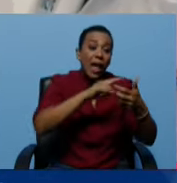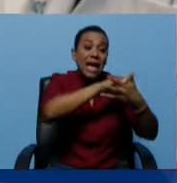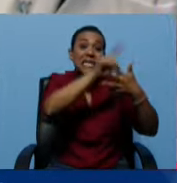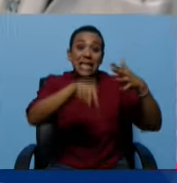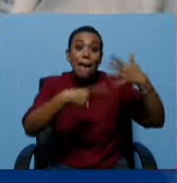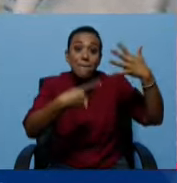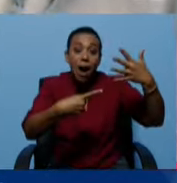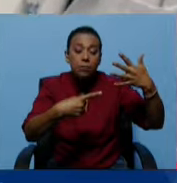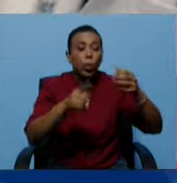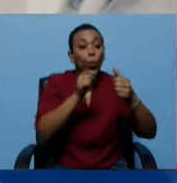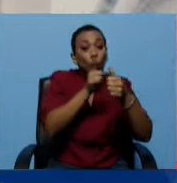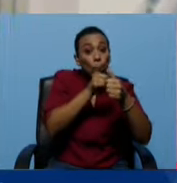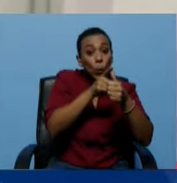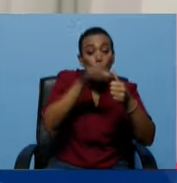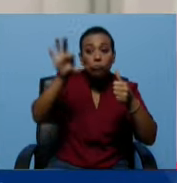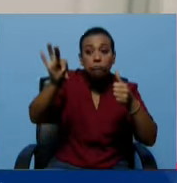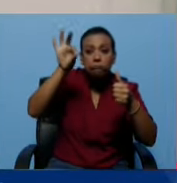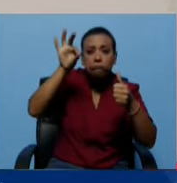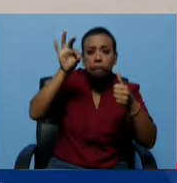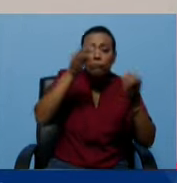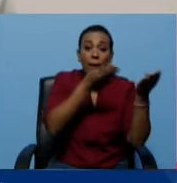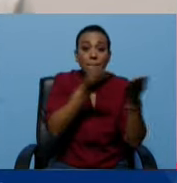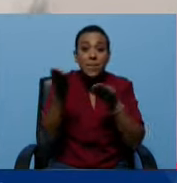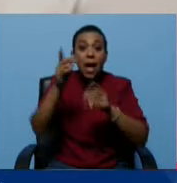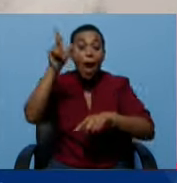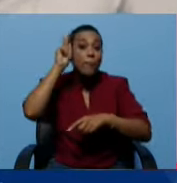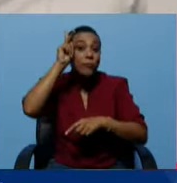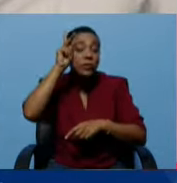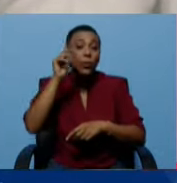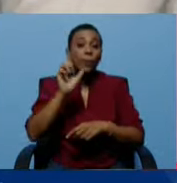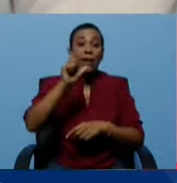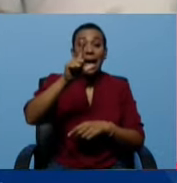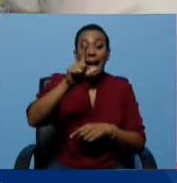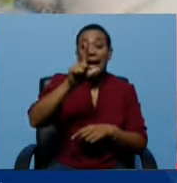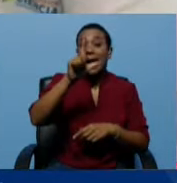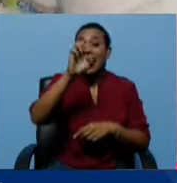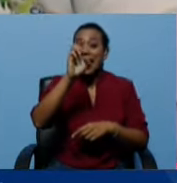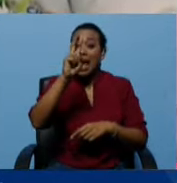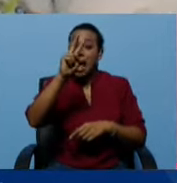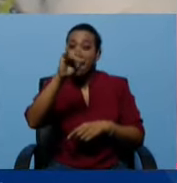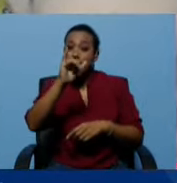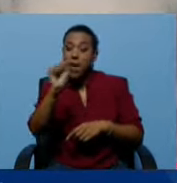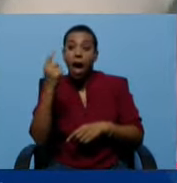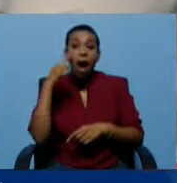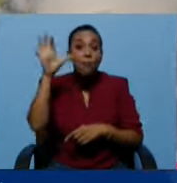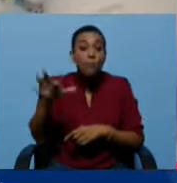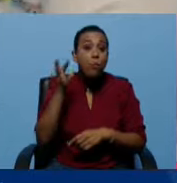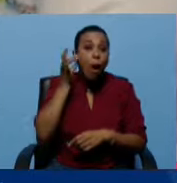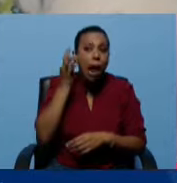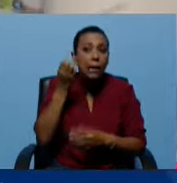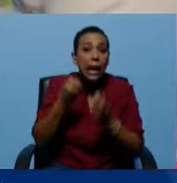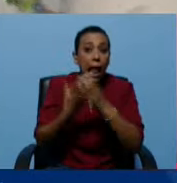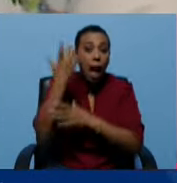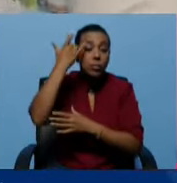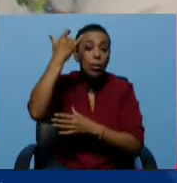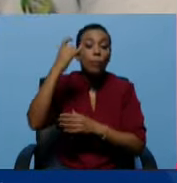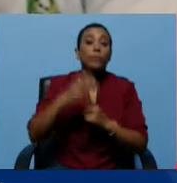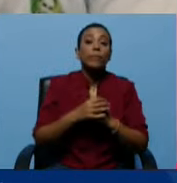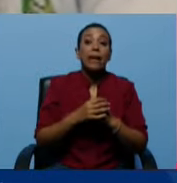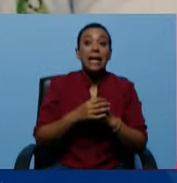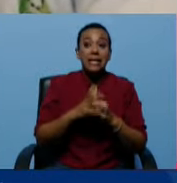posteriores. Para ello, invitamos a la profesora Levia Muro, que es parte del equipo creador de la Facultad